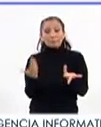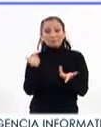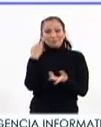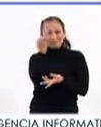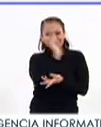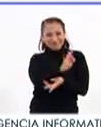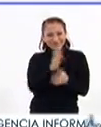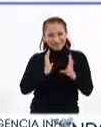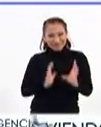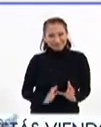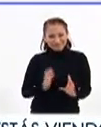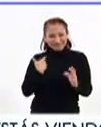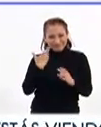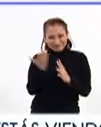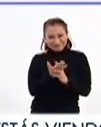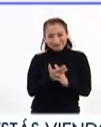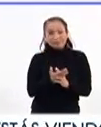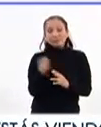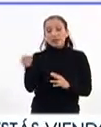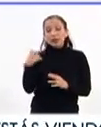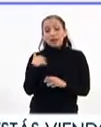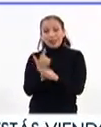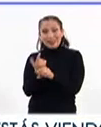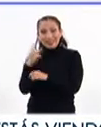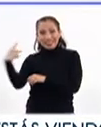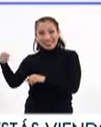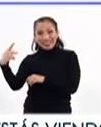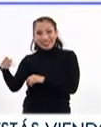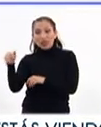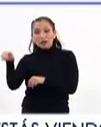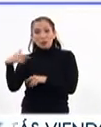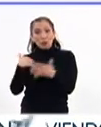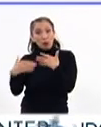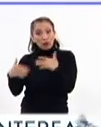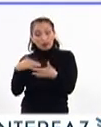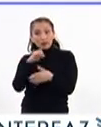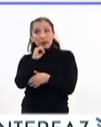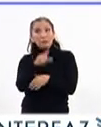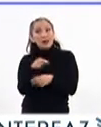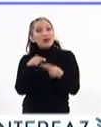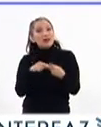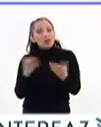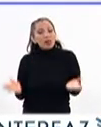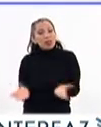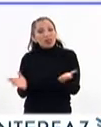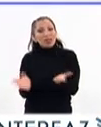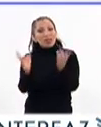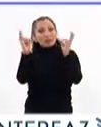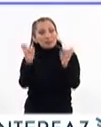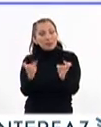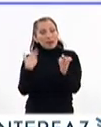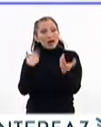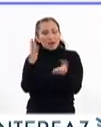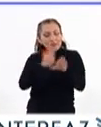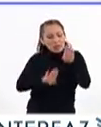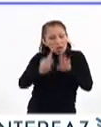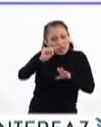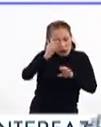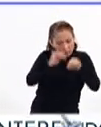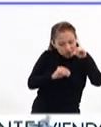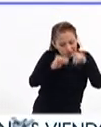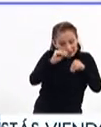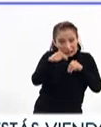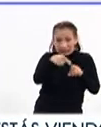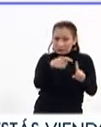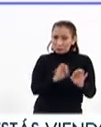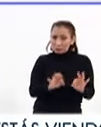prótesis. Y bueno, en este sentido, pues la carrera no es más que de vanguardia, también empujando en el tema de la biotecnología, que es una de